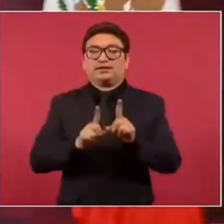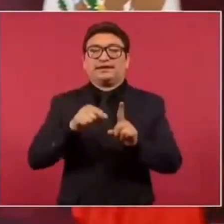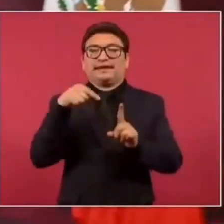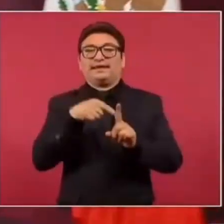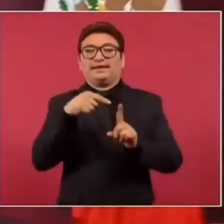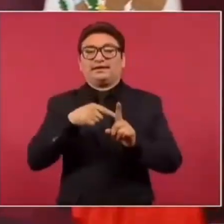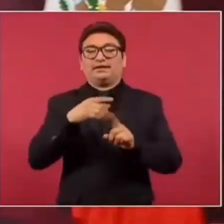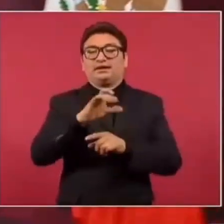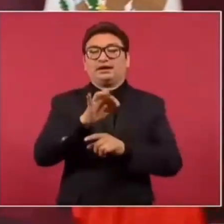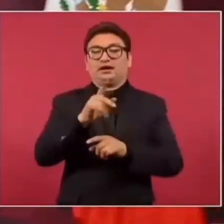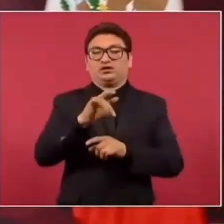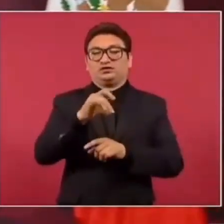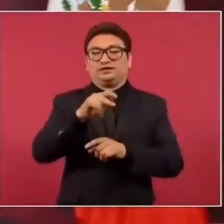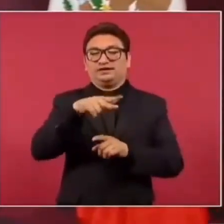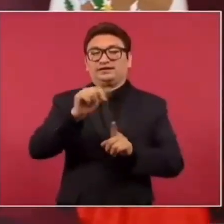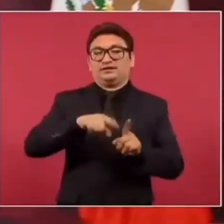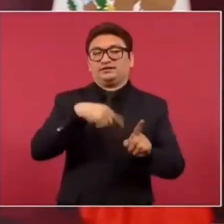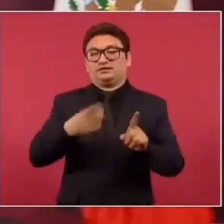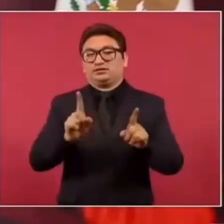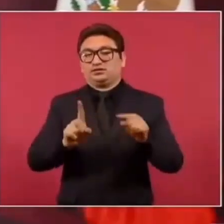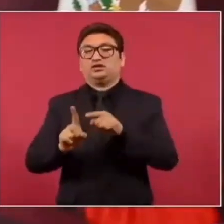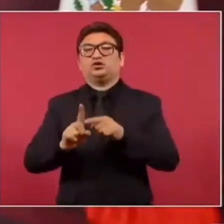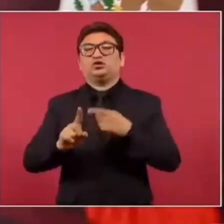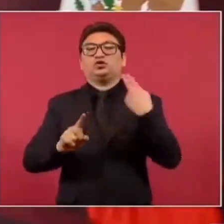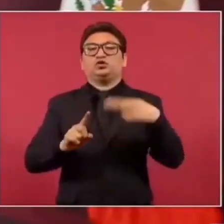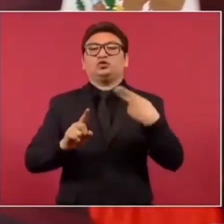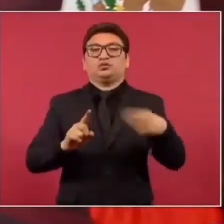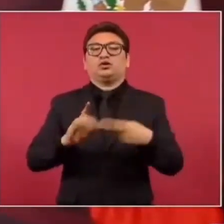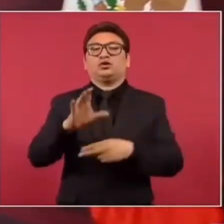Salinas, Córdoba Montoya.